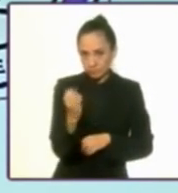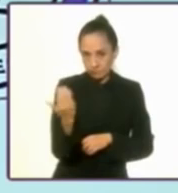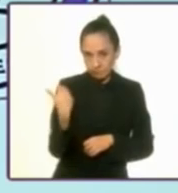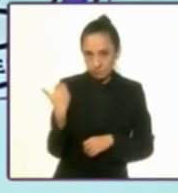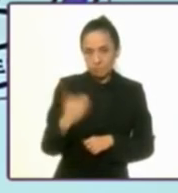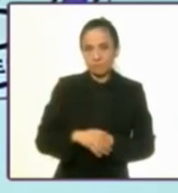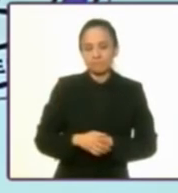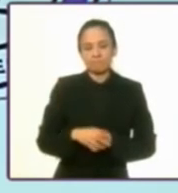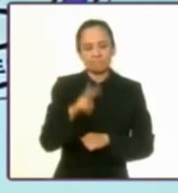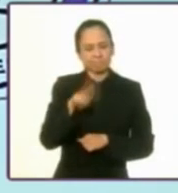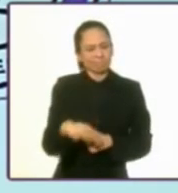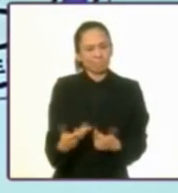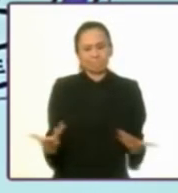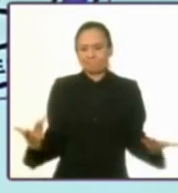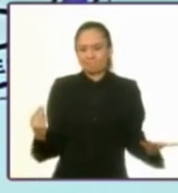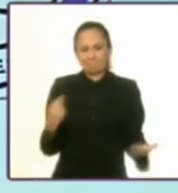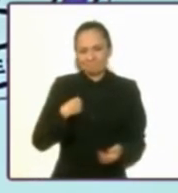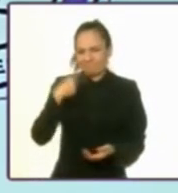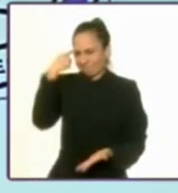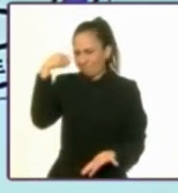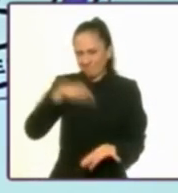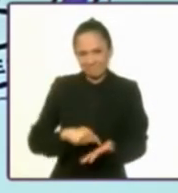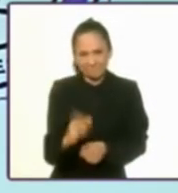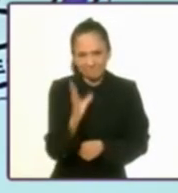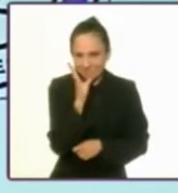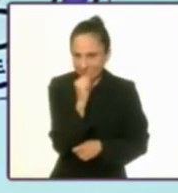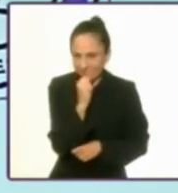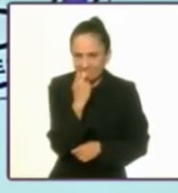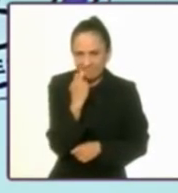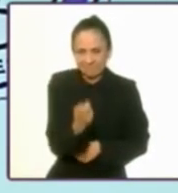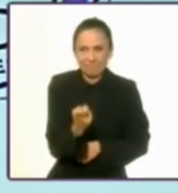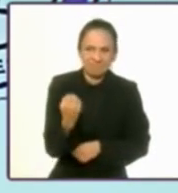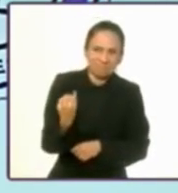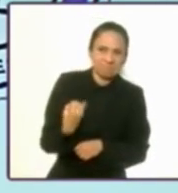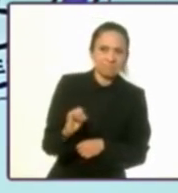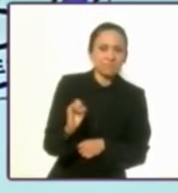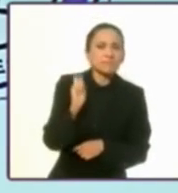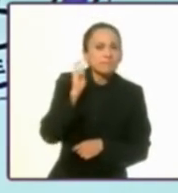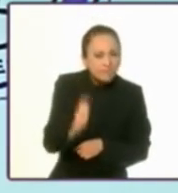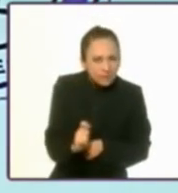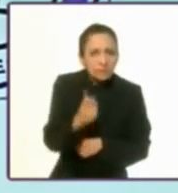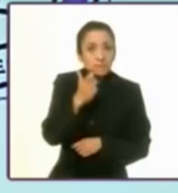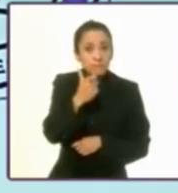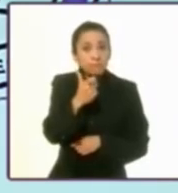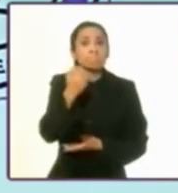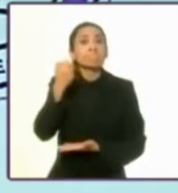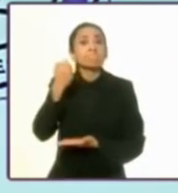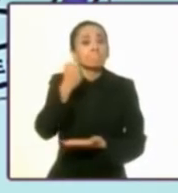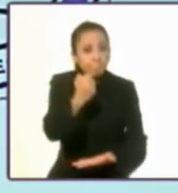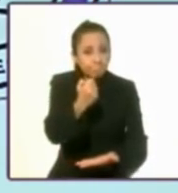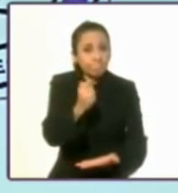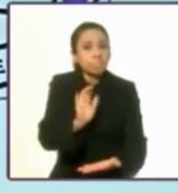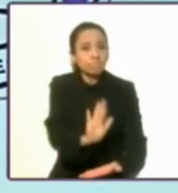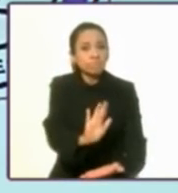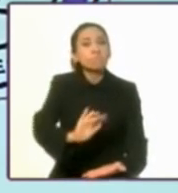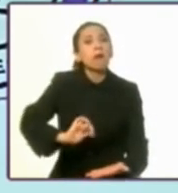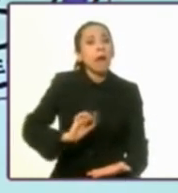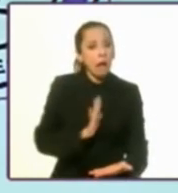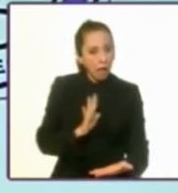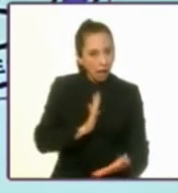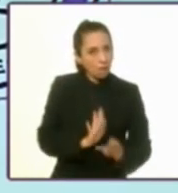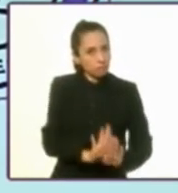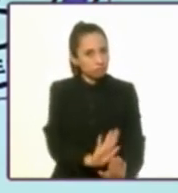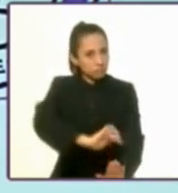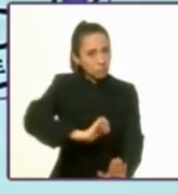es increíble que teniendo un fondo para desastres naturales